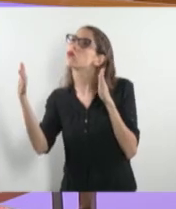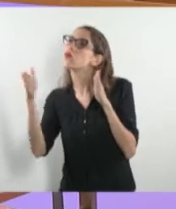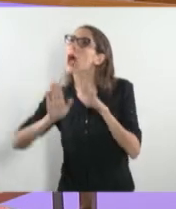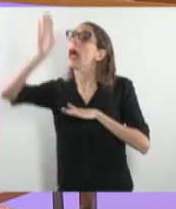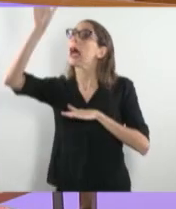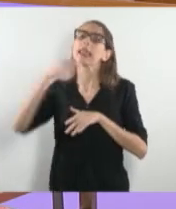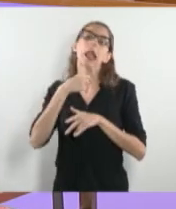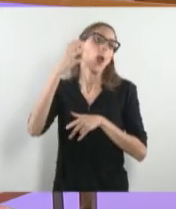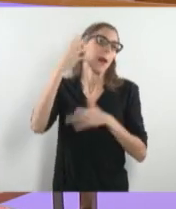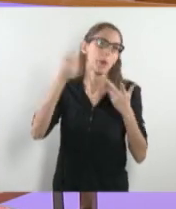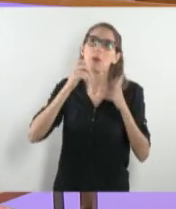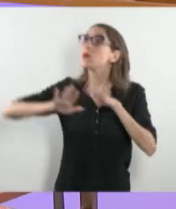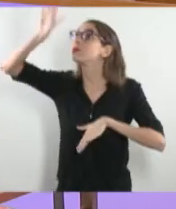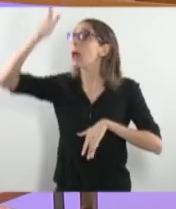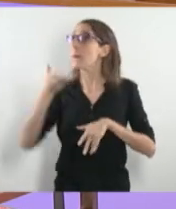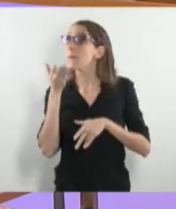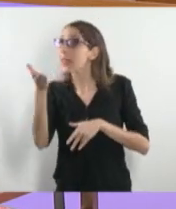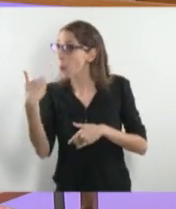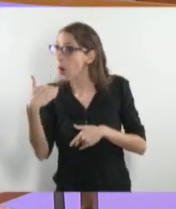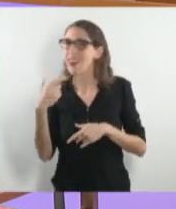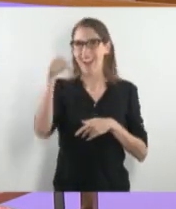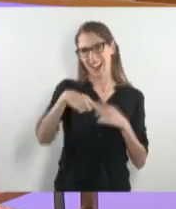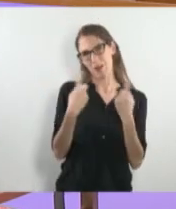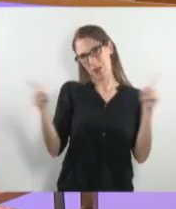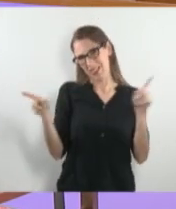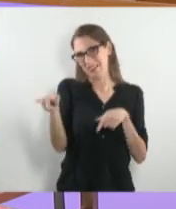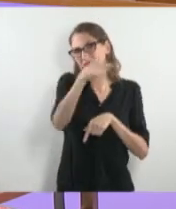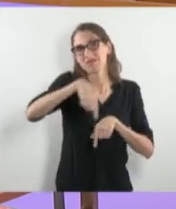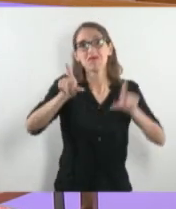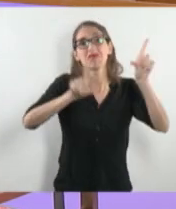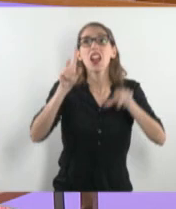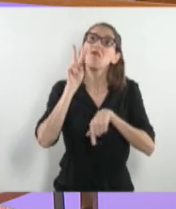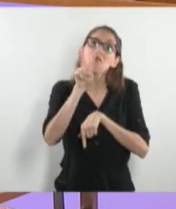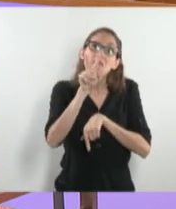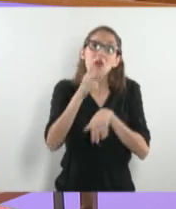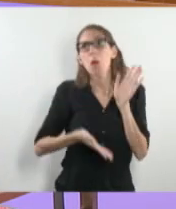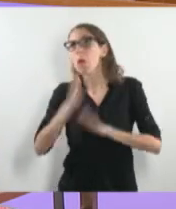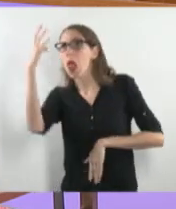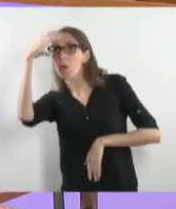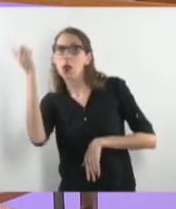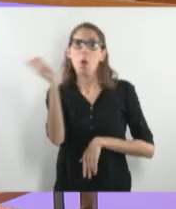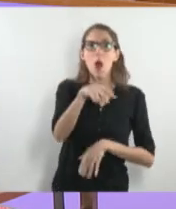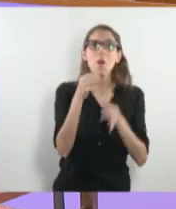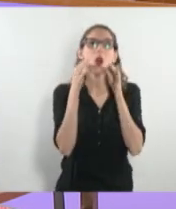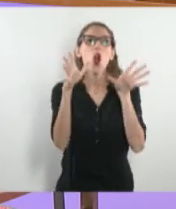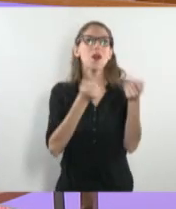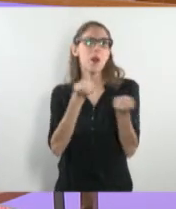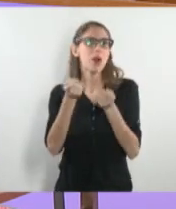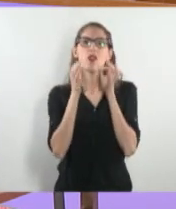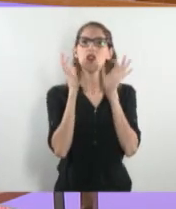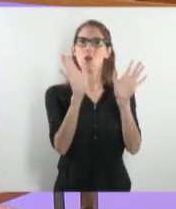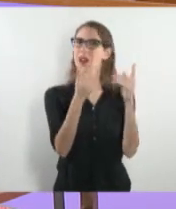esas cosas que hacen que el dispositivo sea diferente al escolar, ¿no? Y que bueno, tal